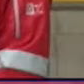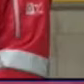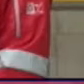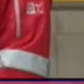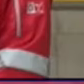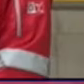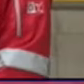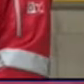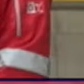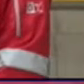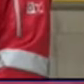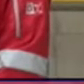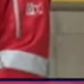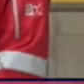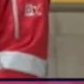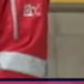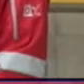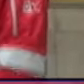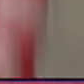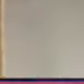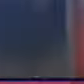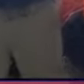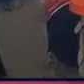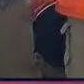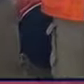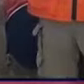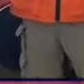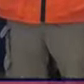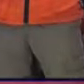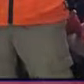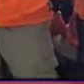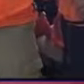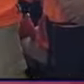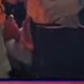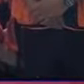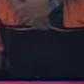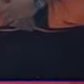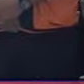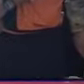a mandar todos estos víveres hacia la Chiquitania.